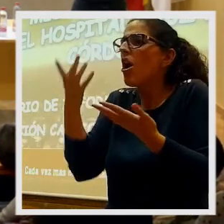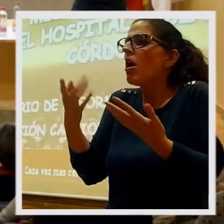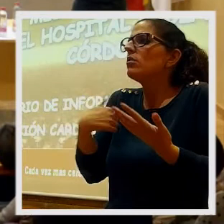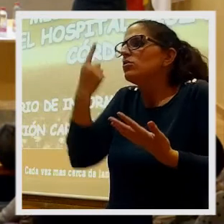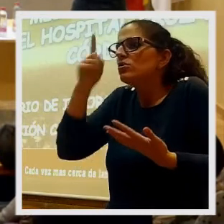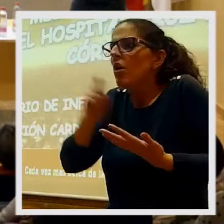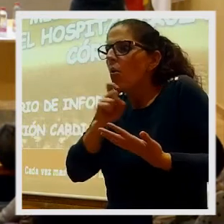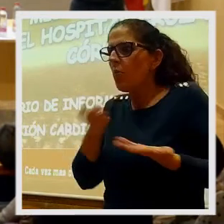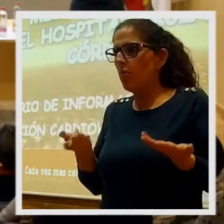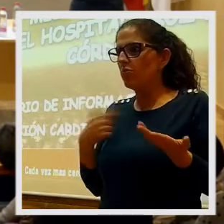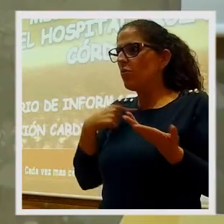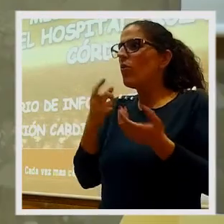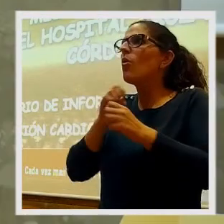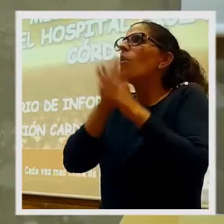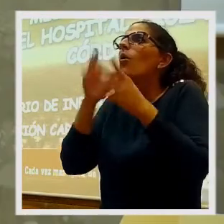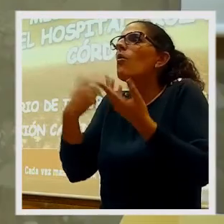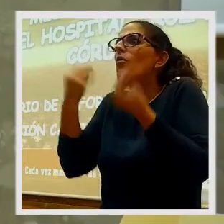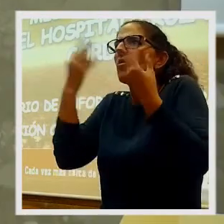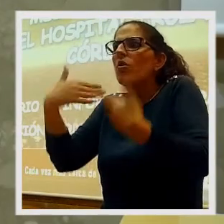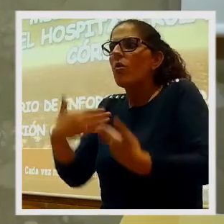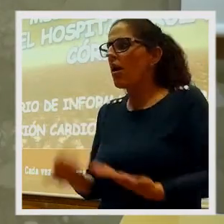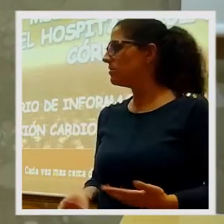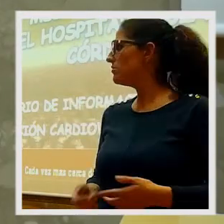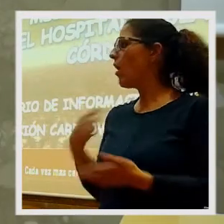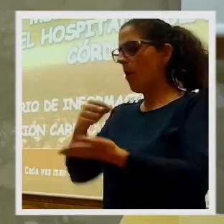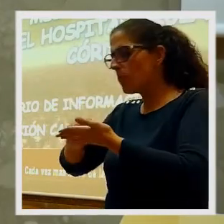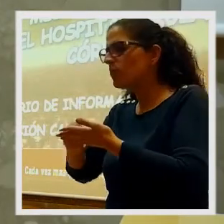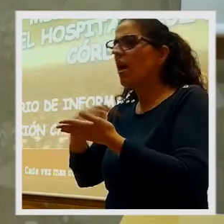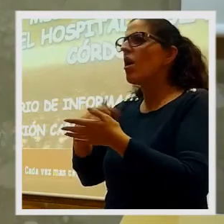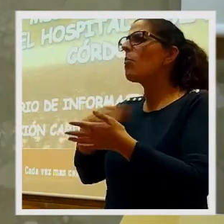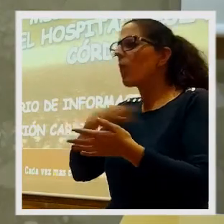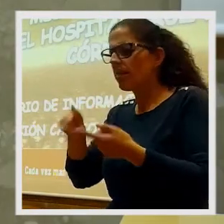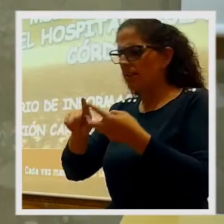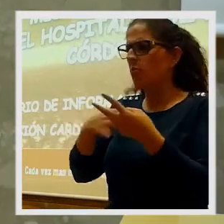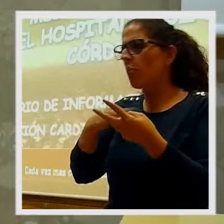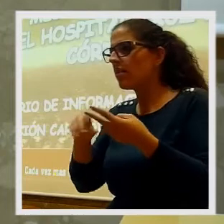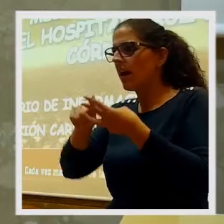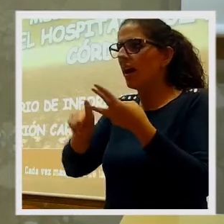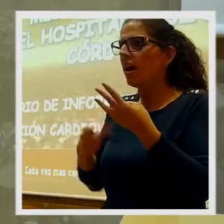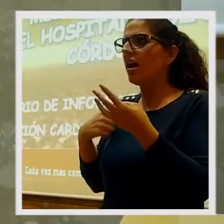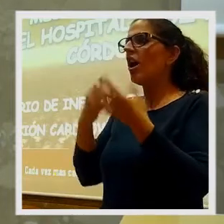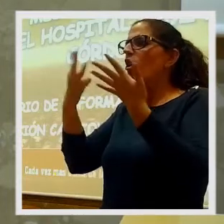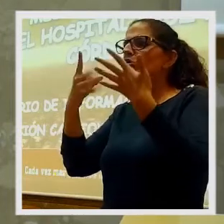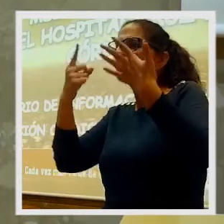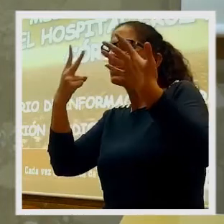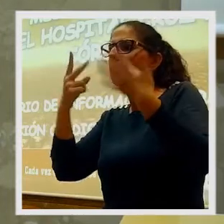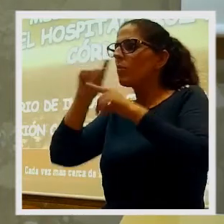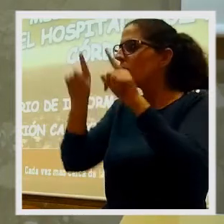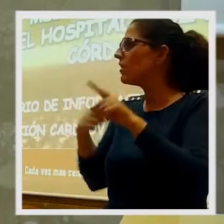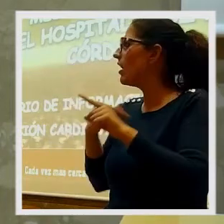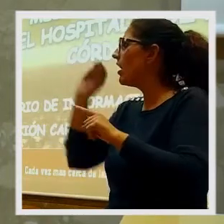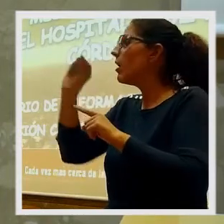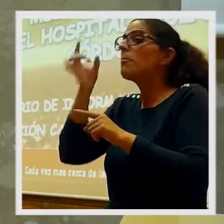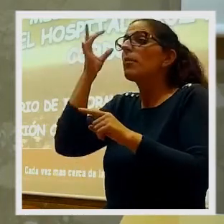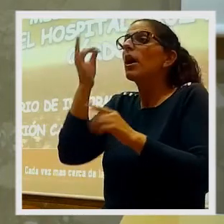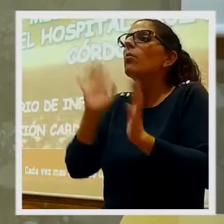pero como hay tal desconocimiento, yo apuntaba y apuntaba todos los días, me juntaba con 6 u 8 preguntas para el cirujano. Tonterías,